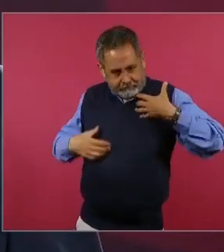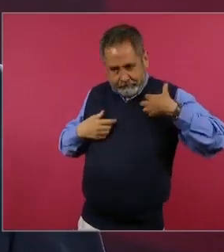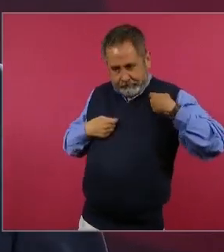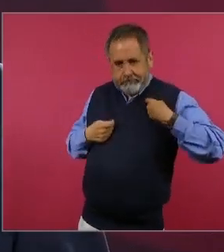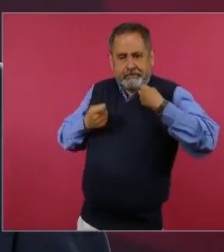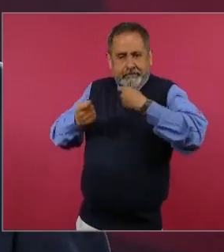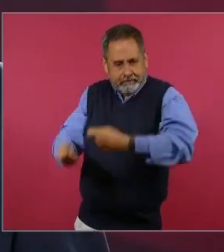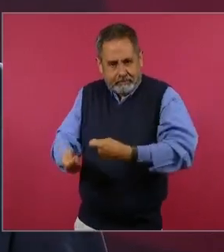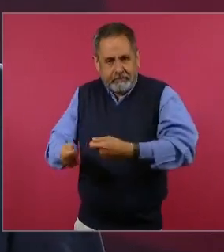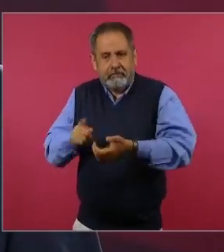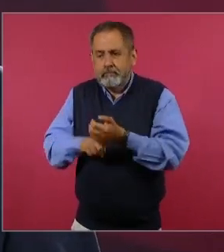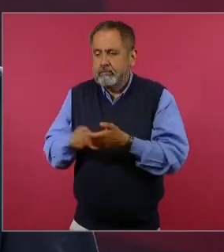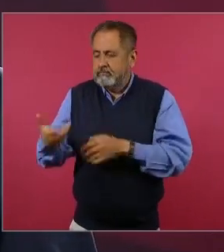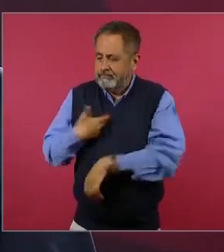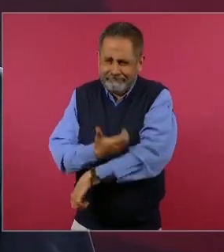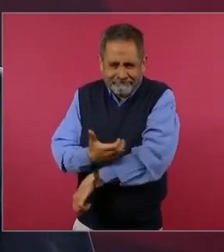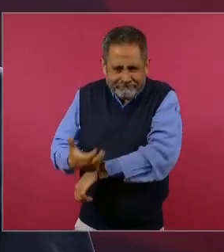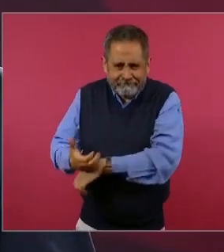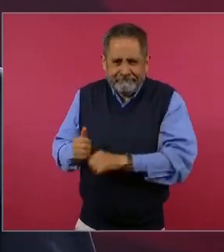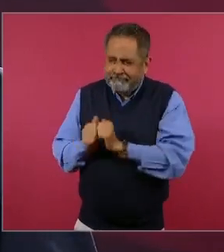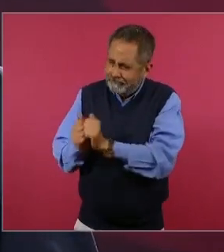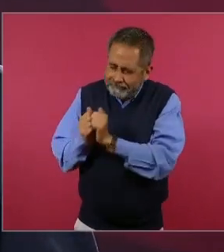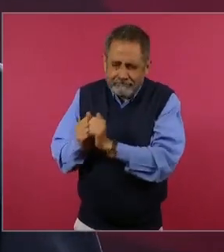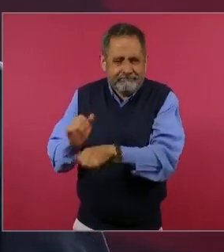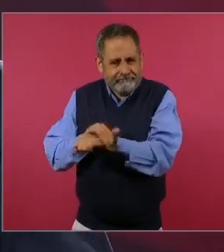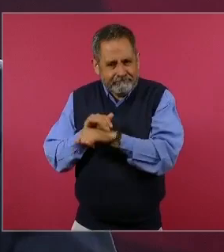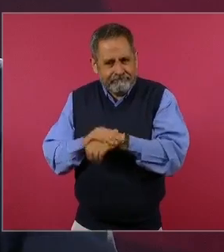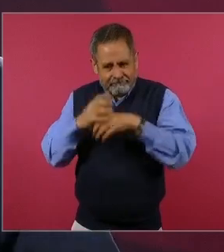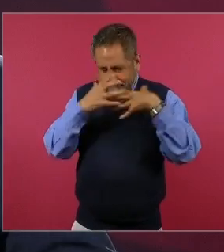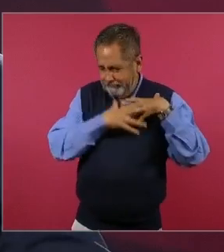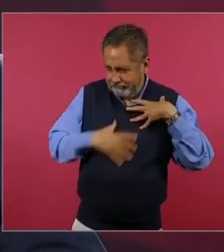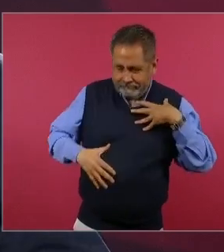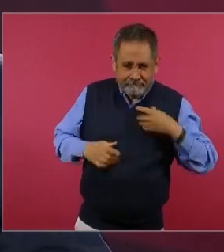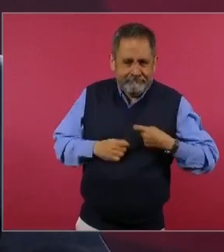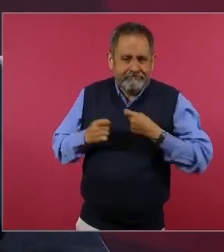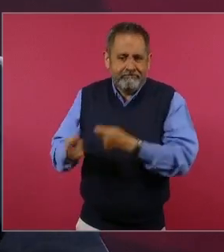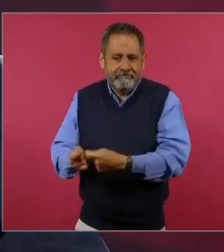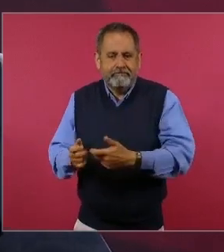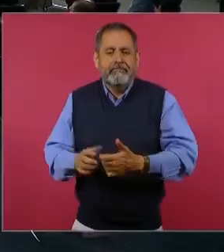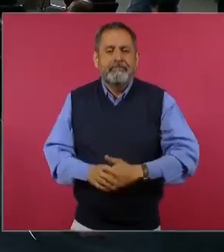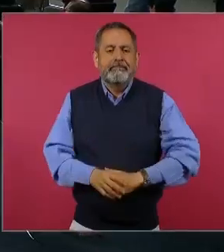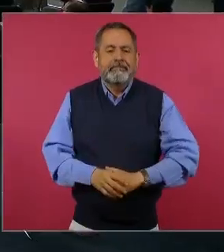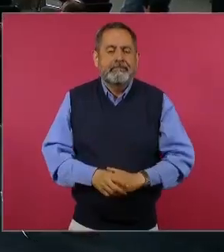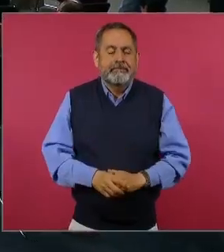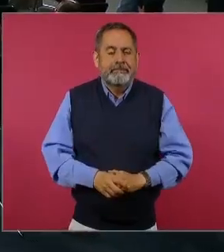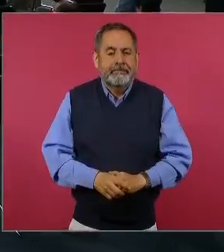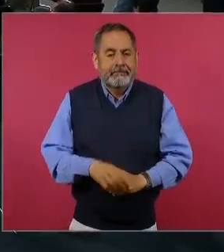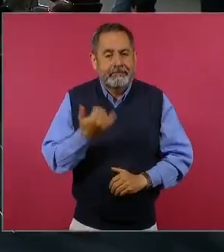entre compañeros, amigos y